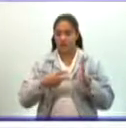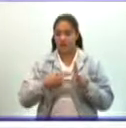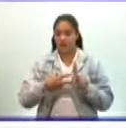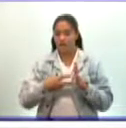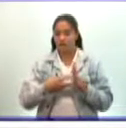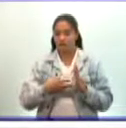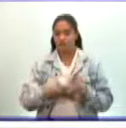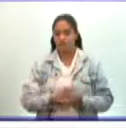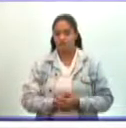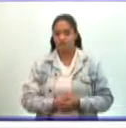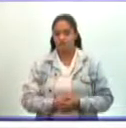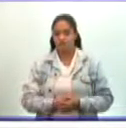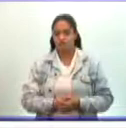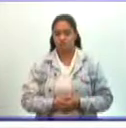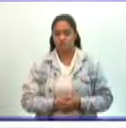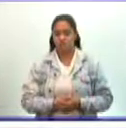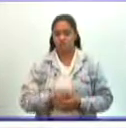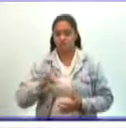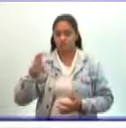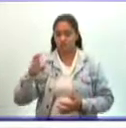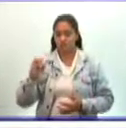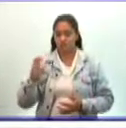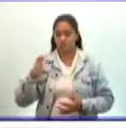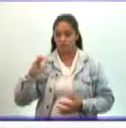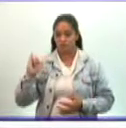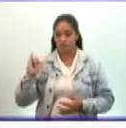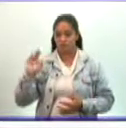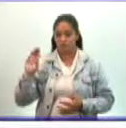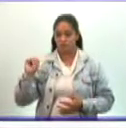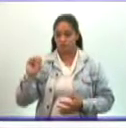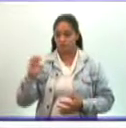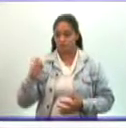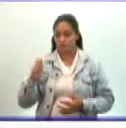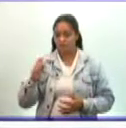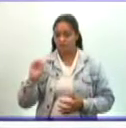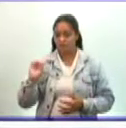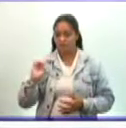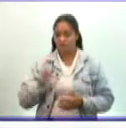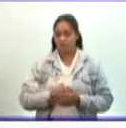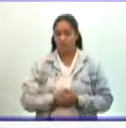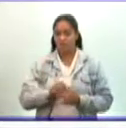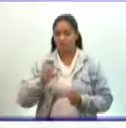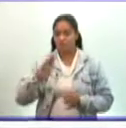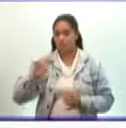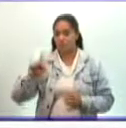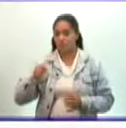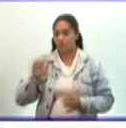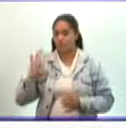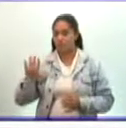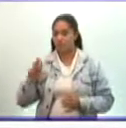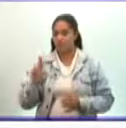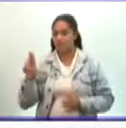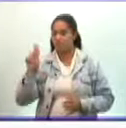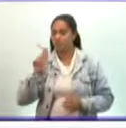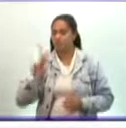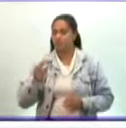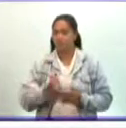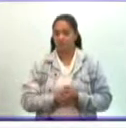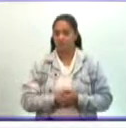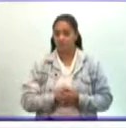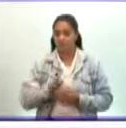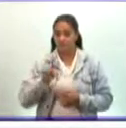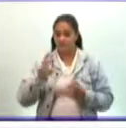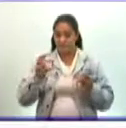el cociente es 4,5 unidades. Ya aquí tienen el valor del